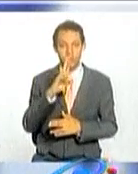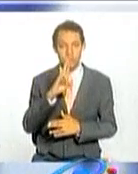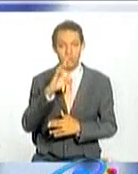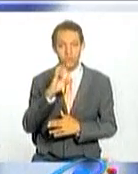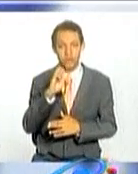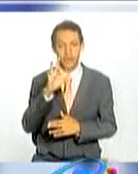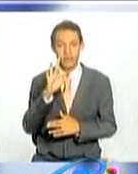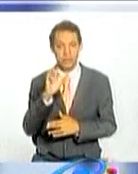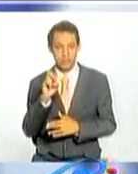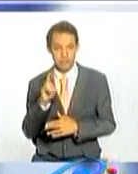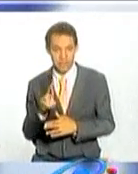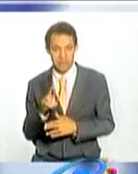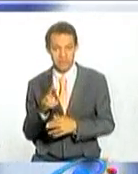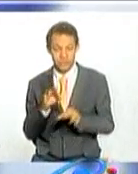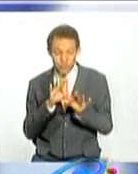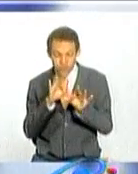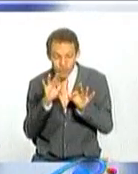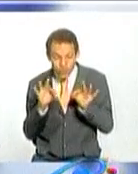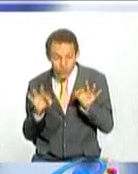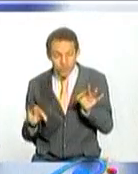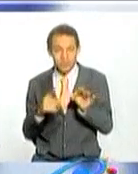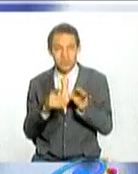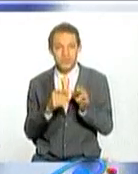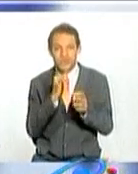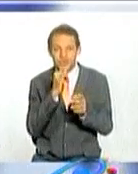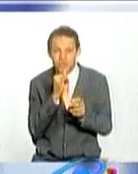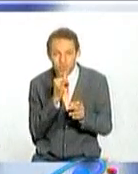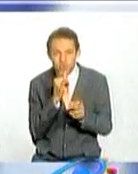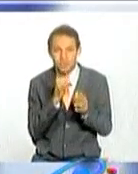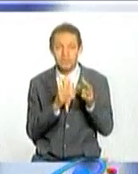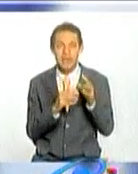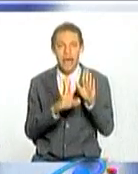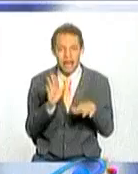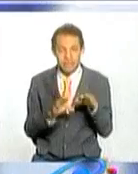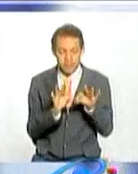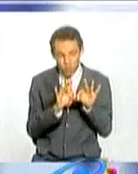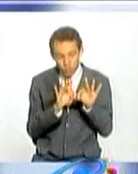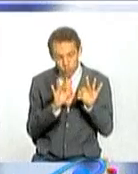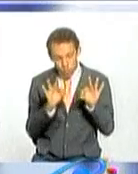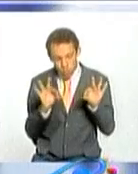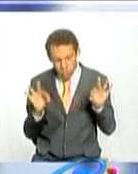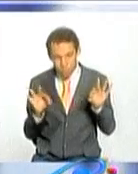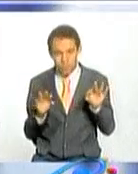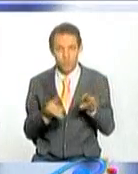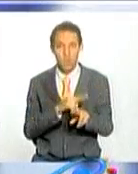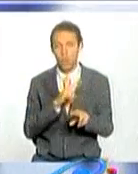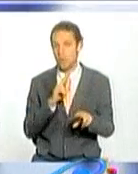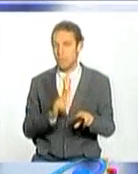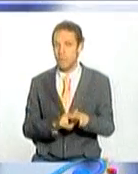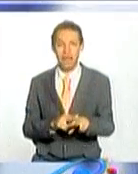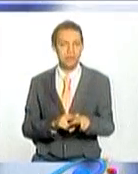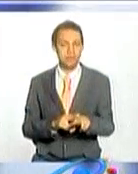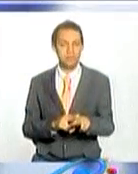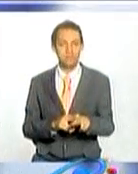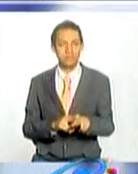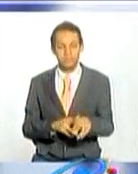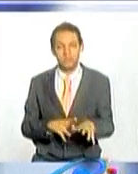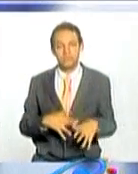orina, lo vemos también dilatado. No es el caso, este es un riñón normal, vas a tomar